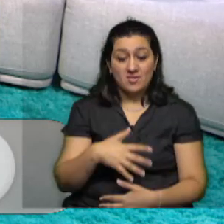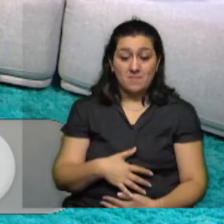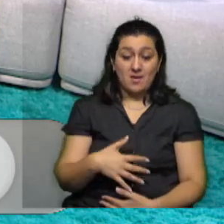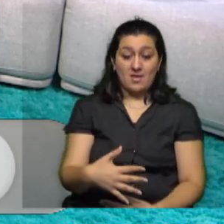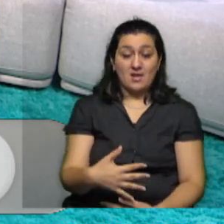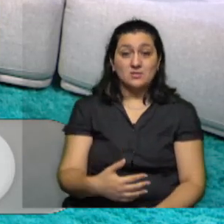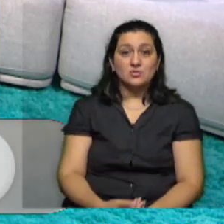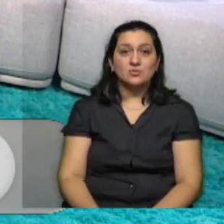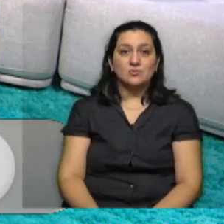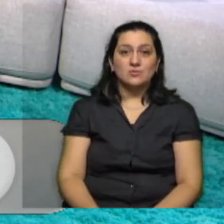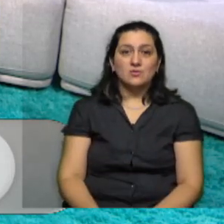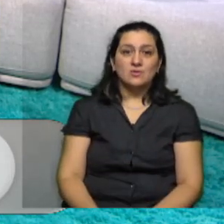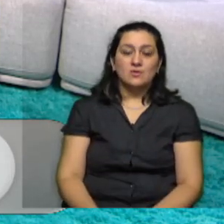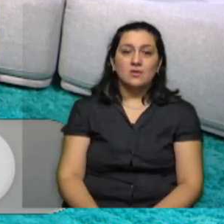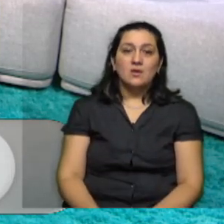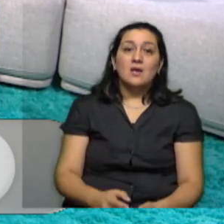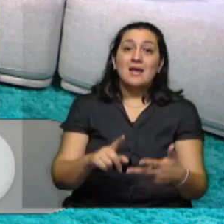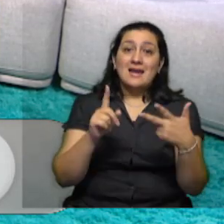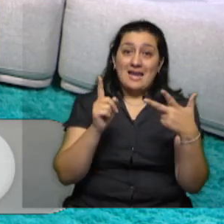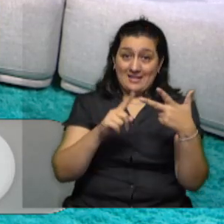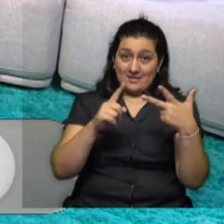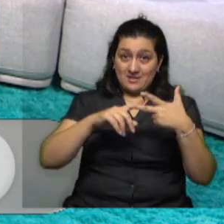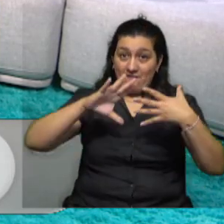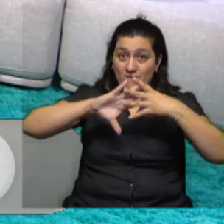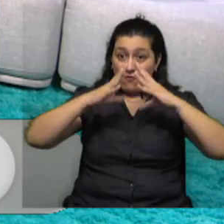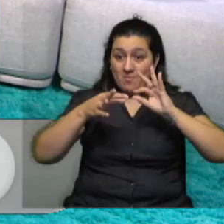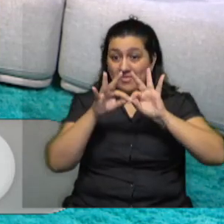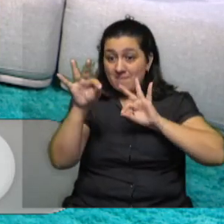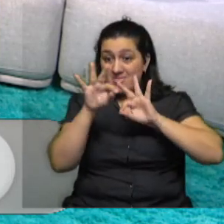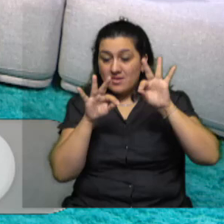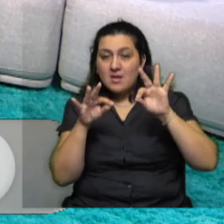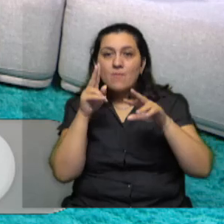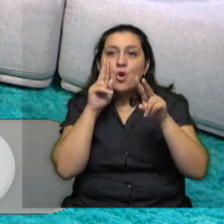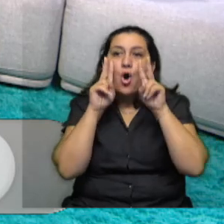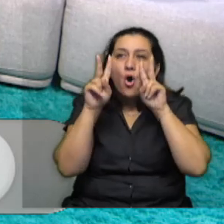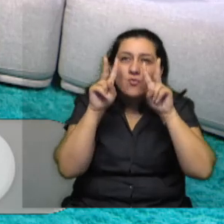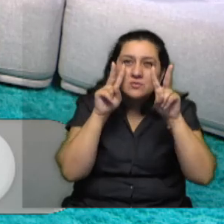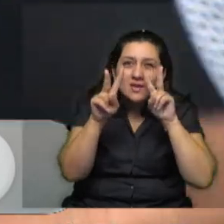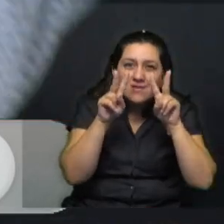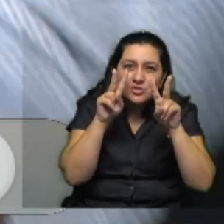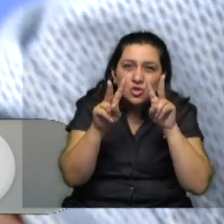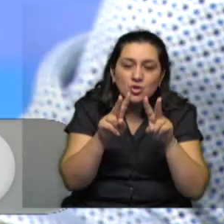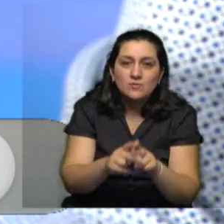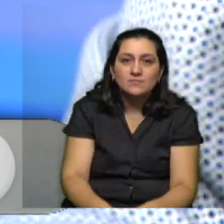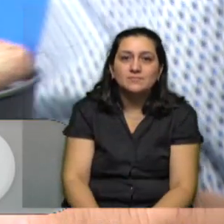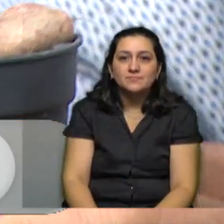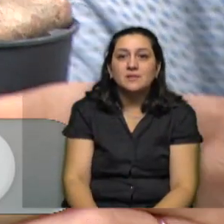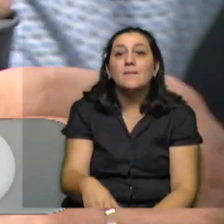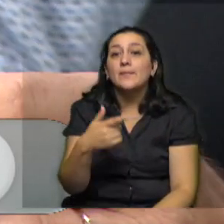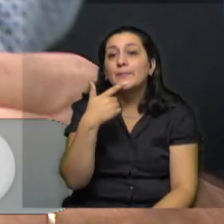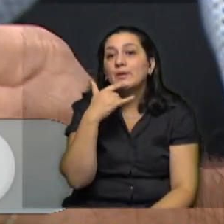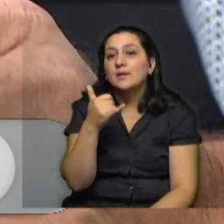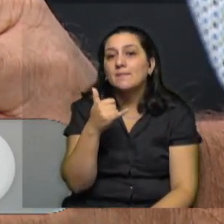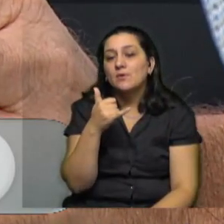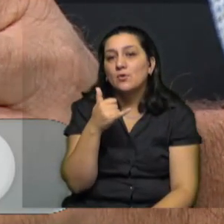Exacto. Y luego, la tercera manera de medir la energía es por observación y es la utilización, por ejemplo,